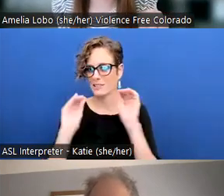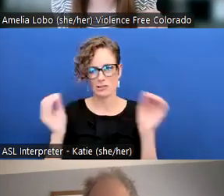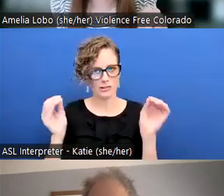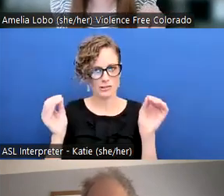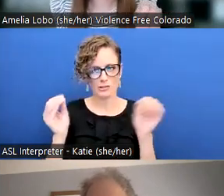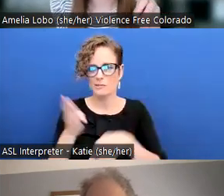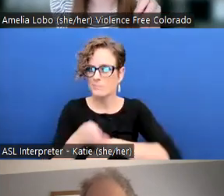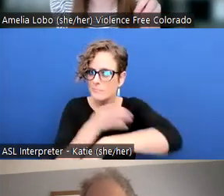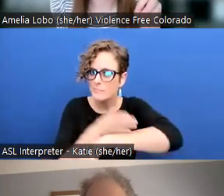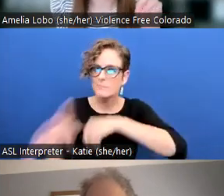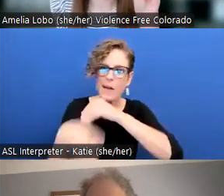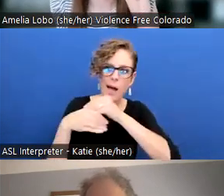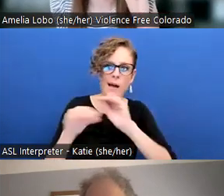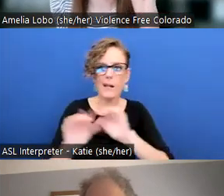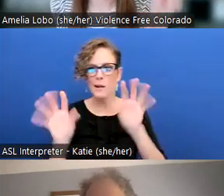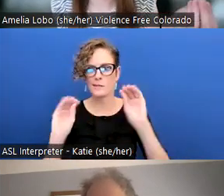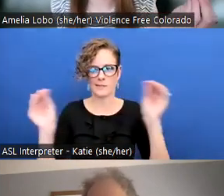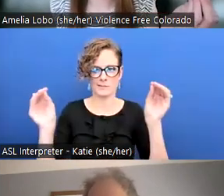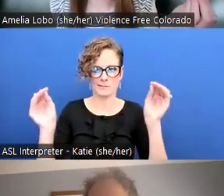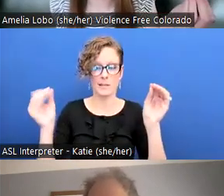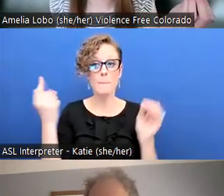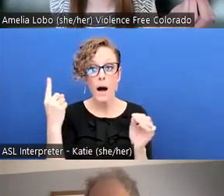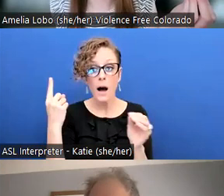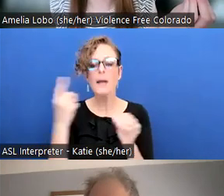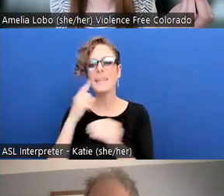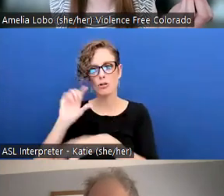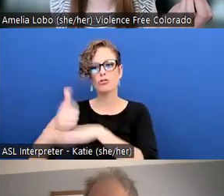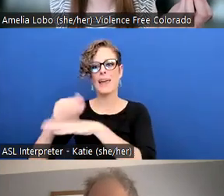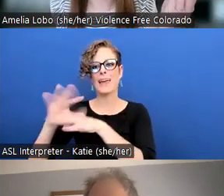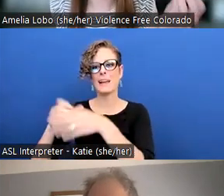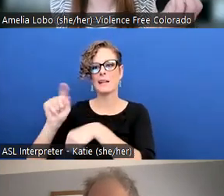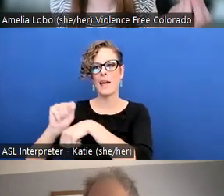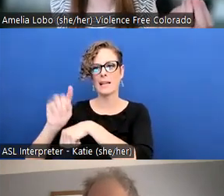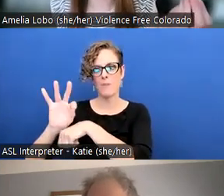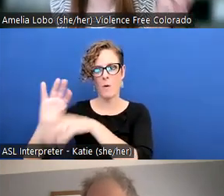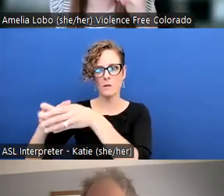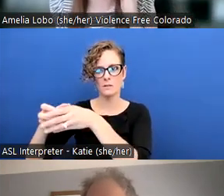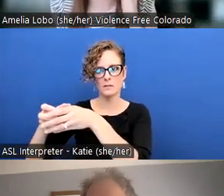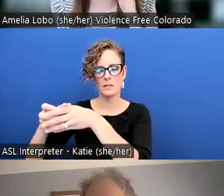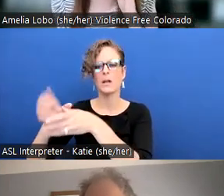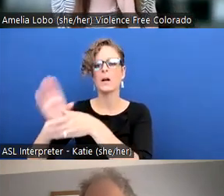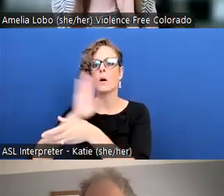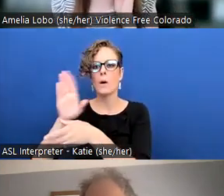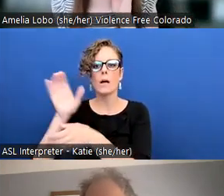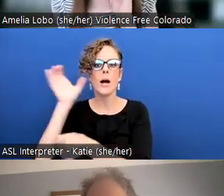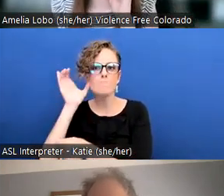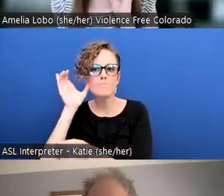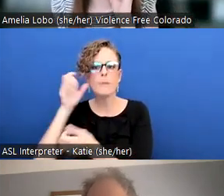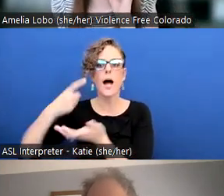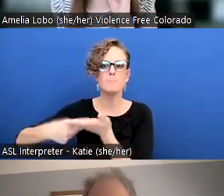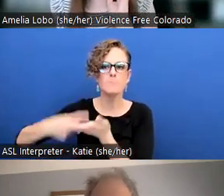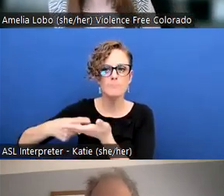esta vez no hubo ningún cambio, pero sí se creó una comisión que tomará